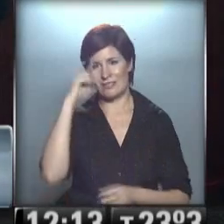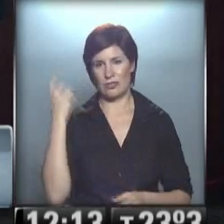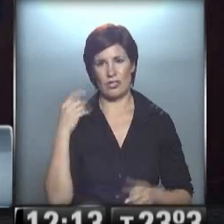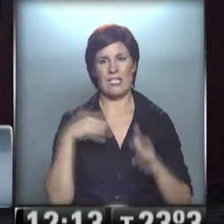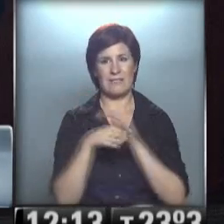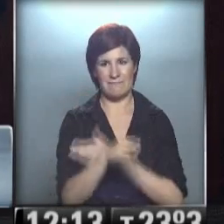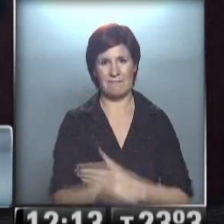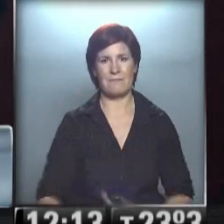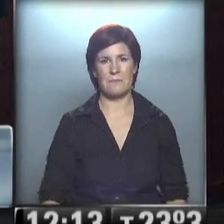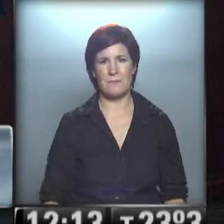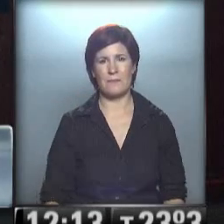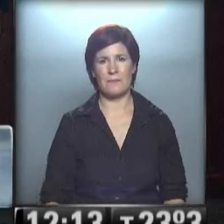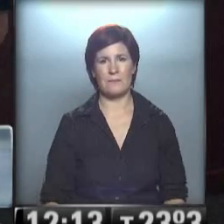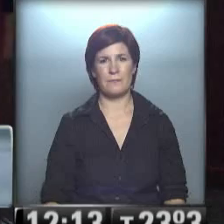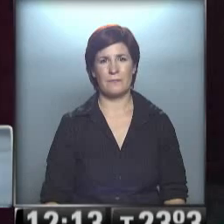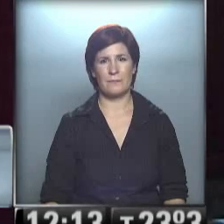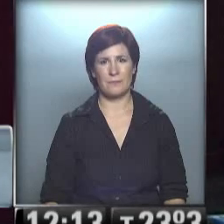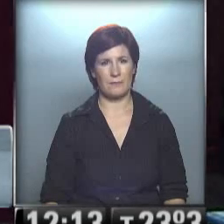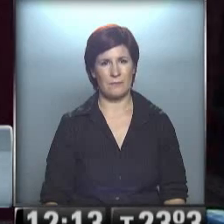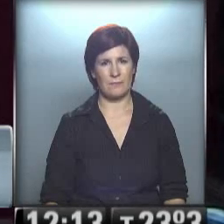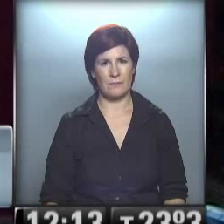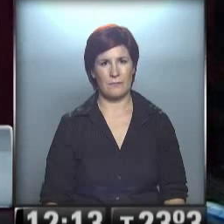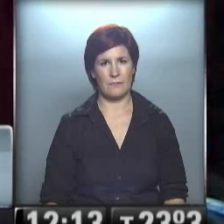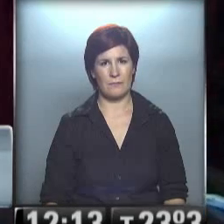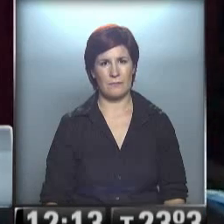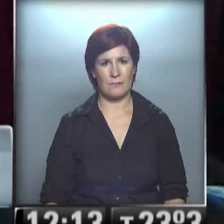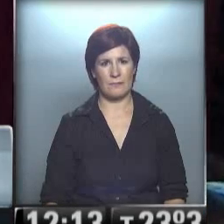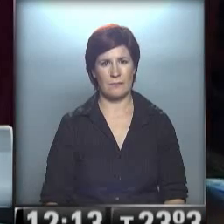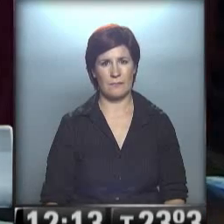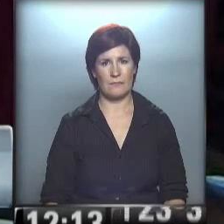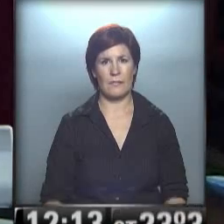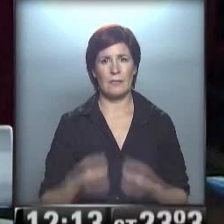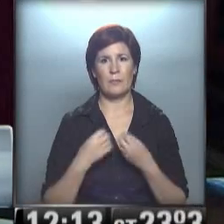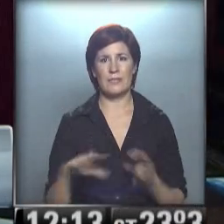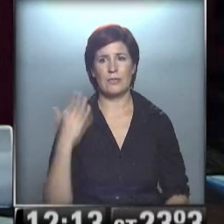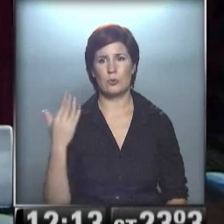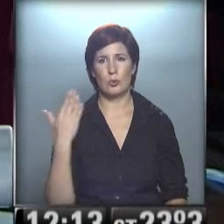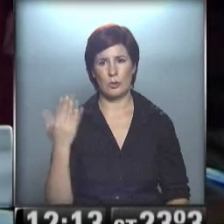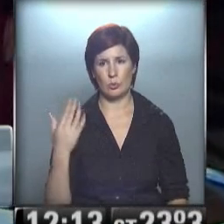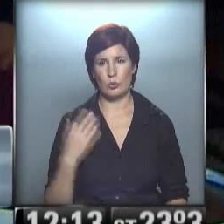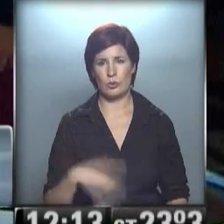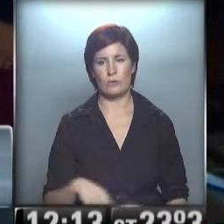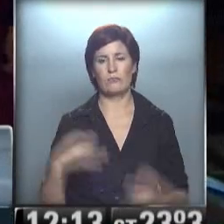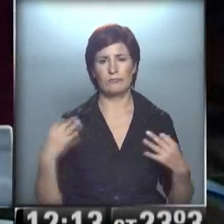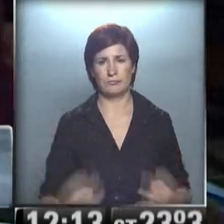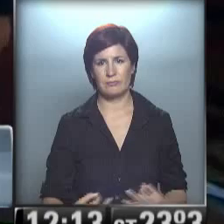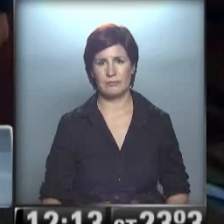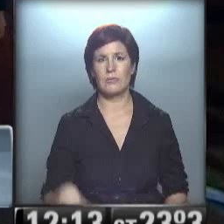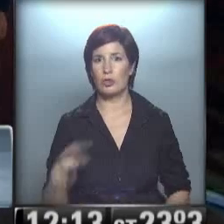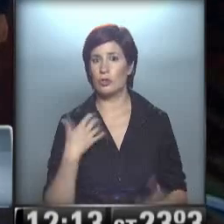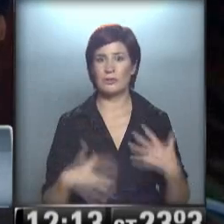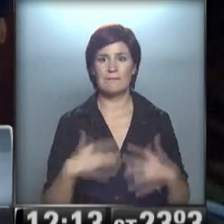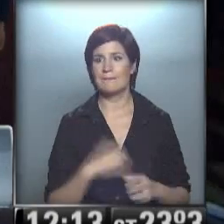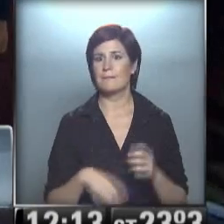para el inicio de la apertura formal con su discurso. expectativa, por supuesto, por el discurso que dará